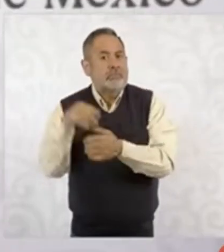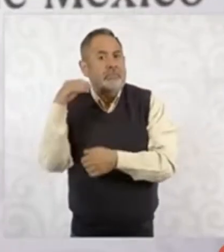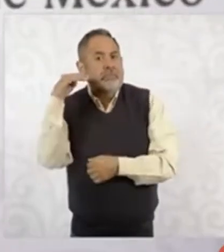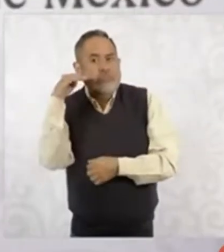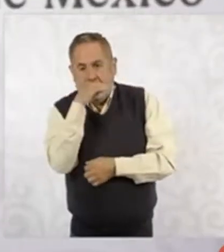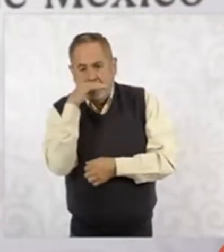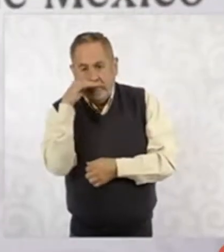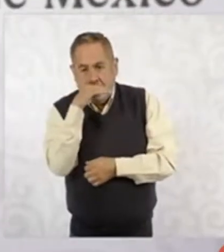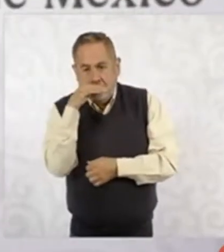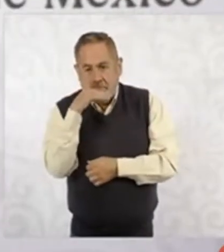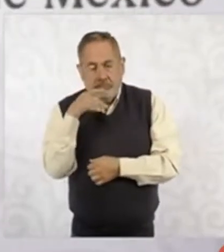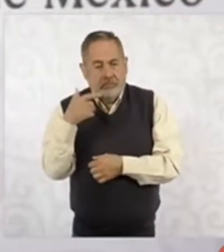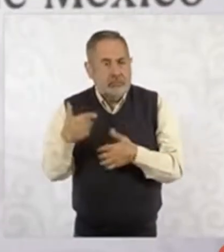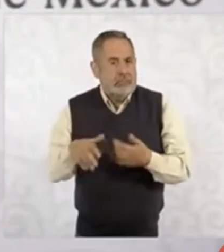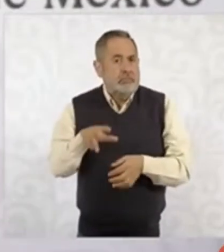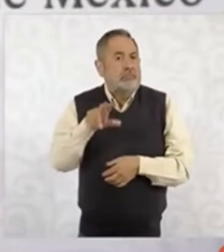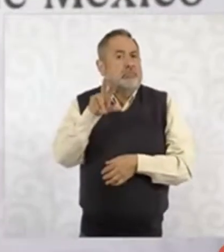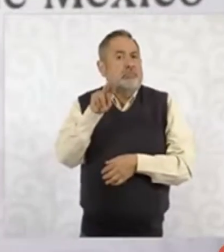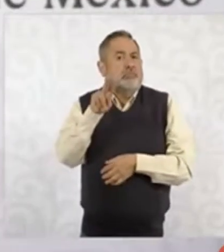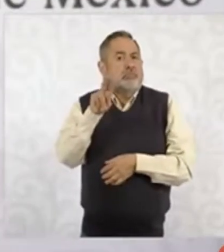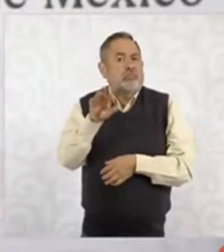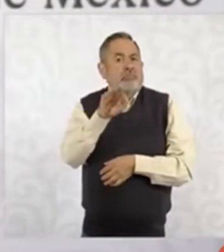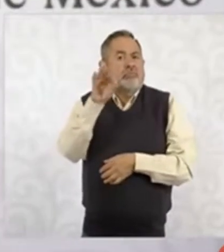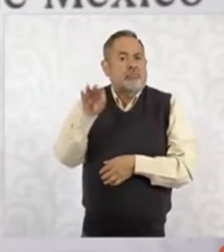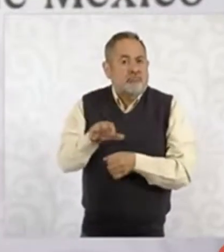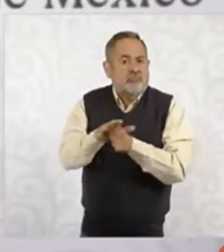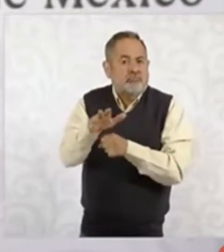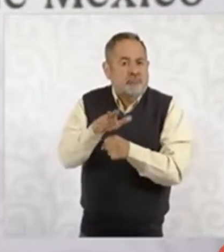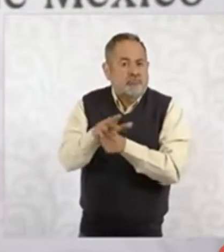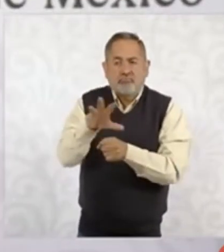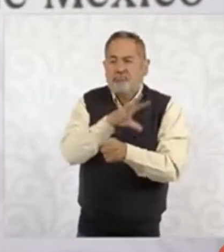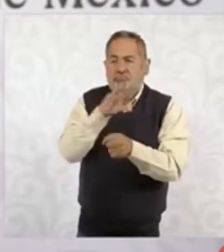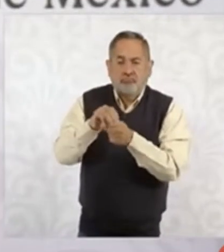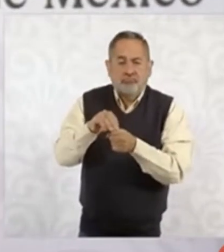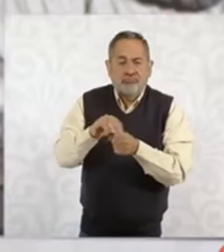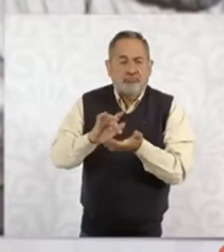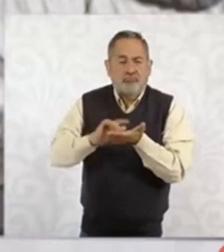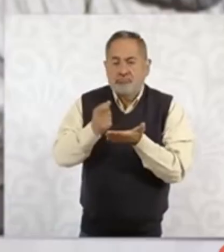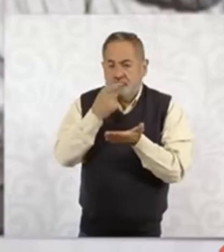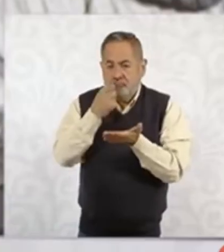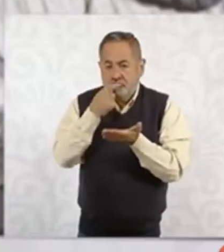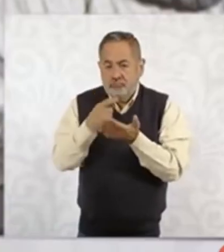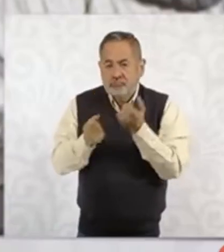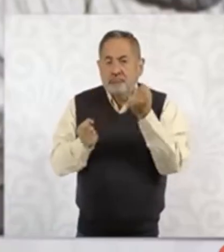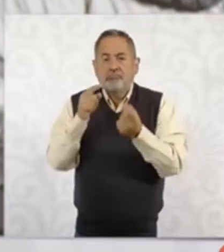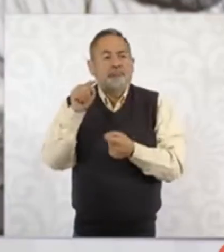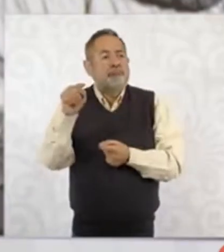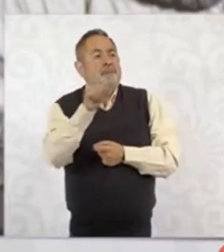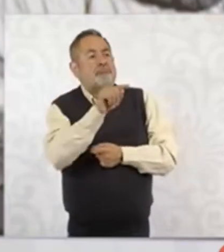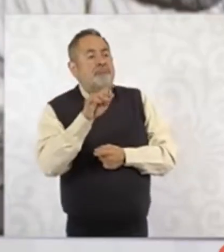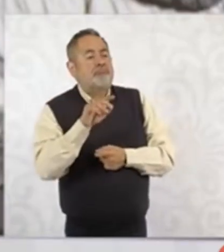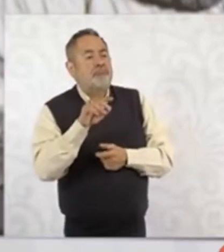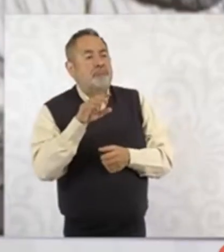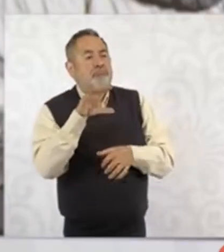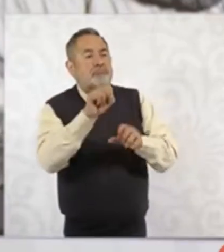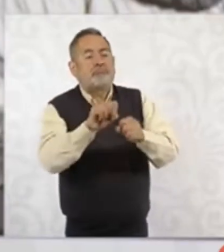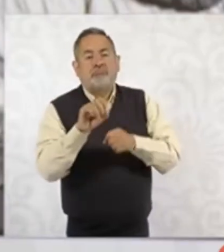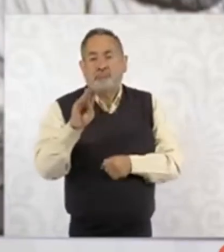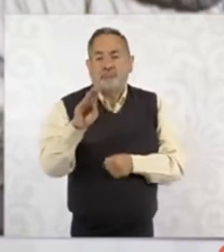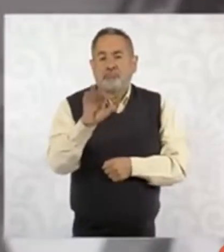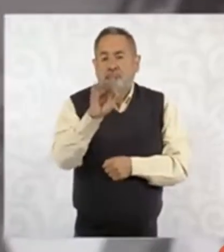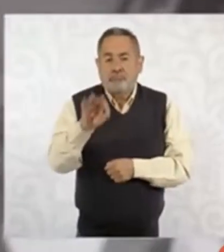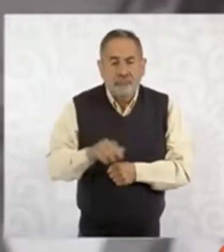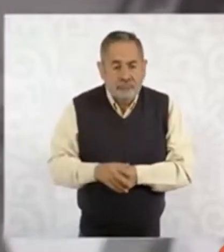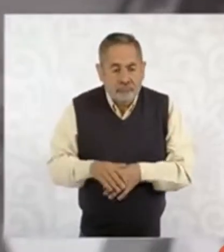Y hay 80% de abasto en medicamentos. En algunos de los sistemas ahí estamos llegando al 90%. Y están